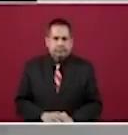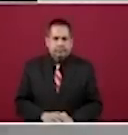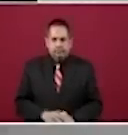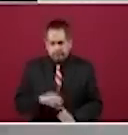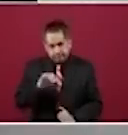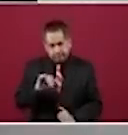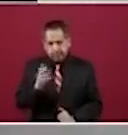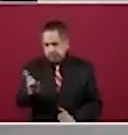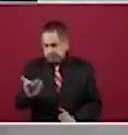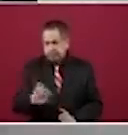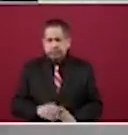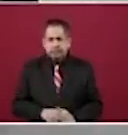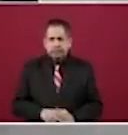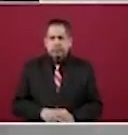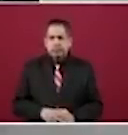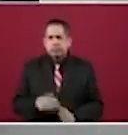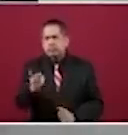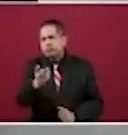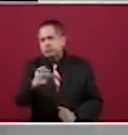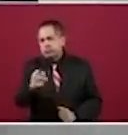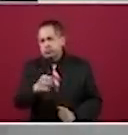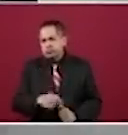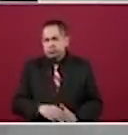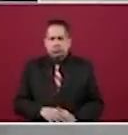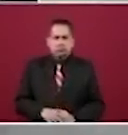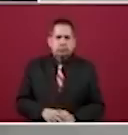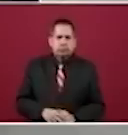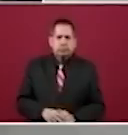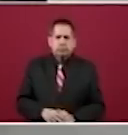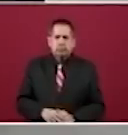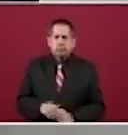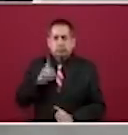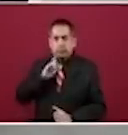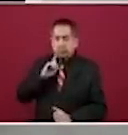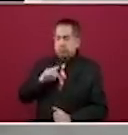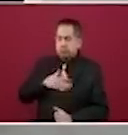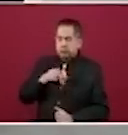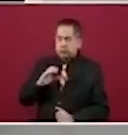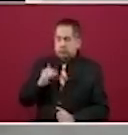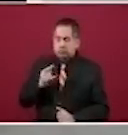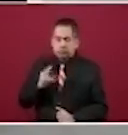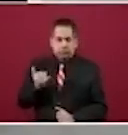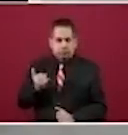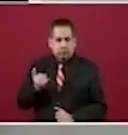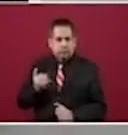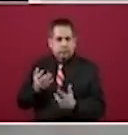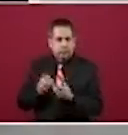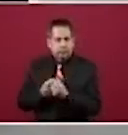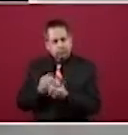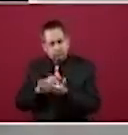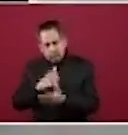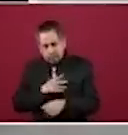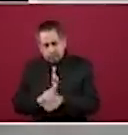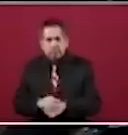¿Sí? Las dos. ¿Qué tal, presidente? Buen día, Cintia Barrera de Bloomberg News. Preguntarle si el día de